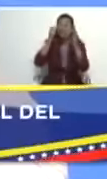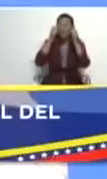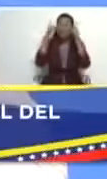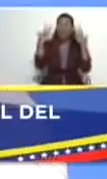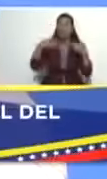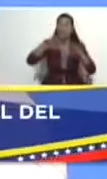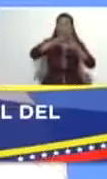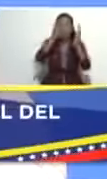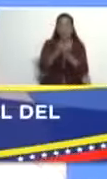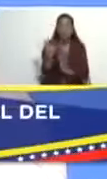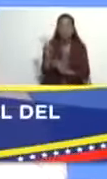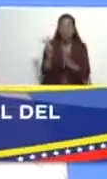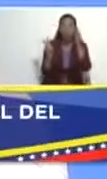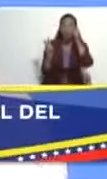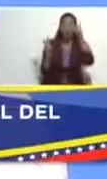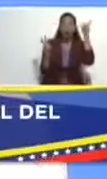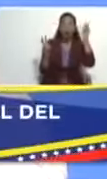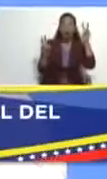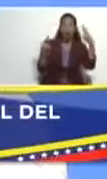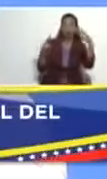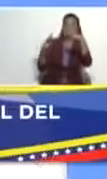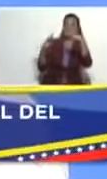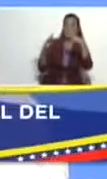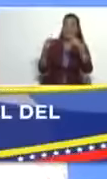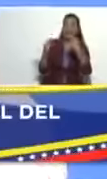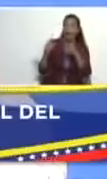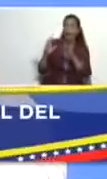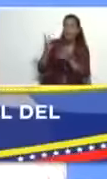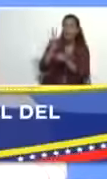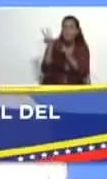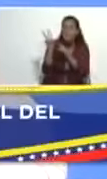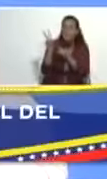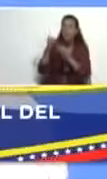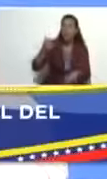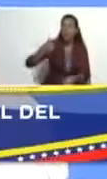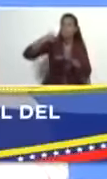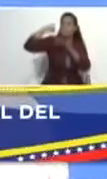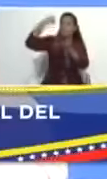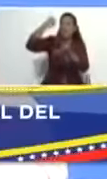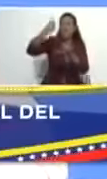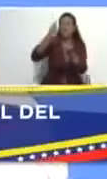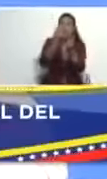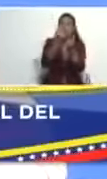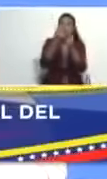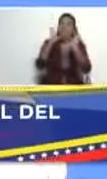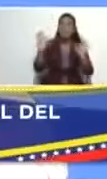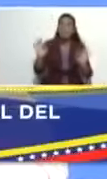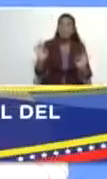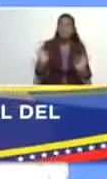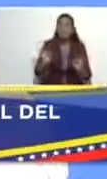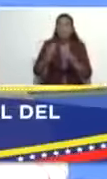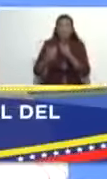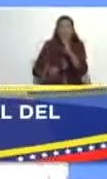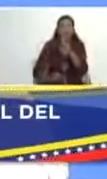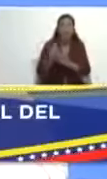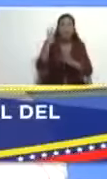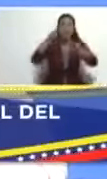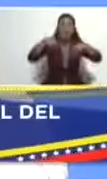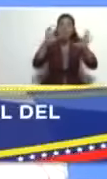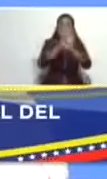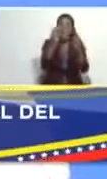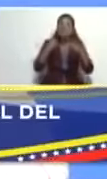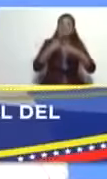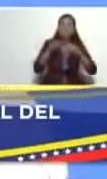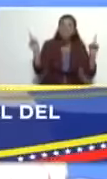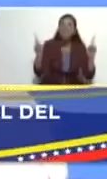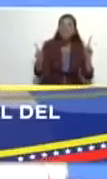al mundo. Nos tendrán que dar a Venezuela el premio Nobel de Economía, porque estamos construyendo una nueva economía